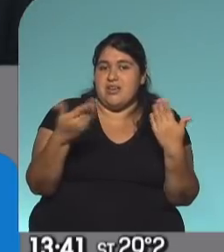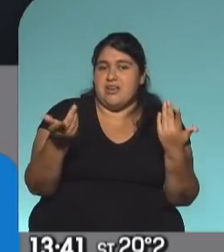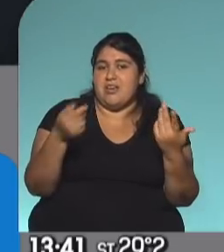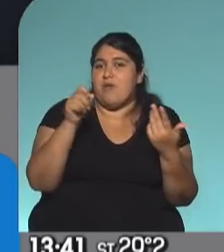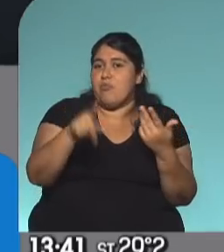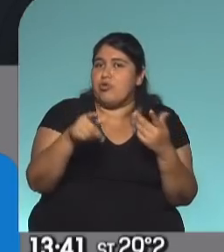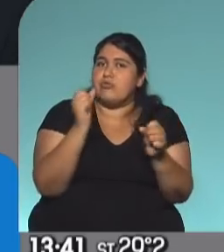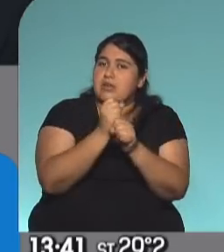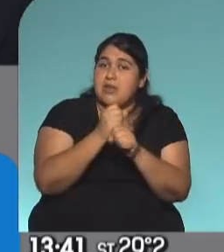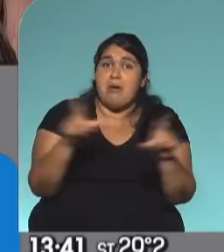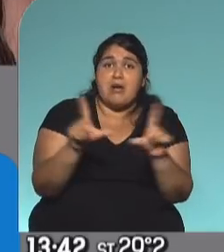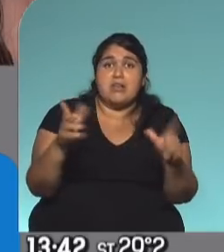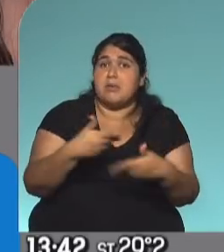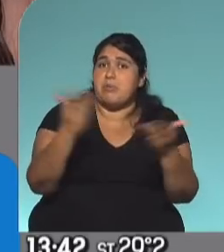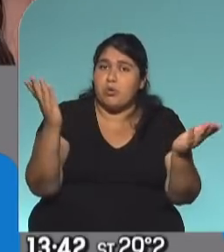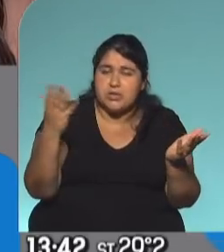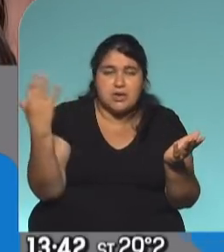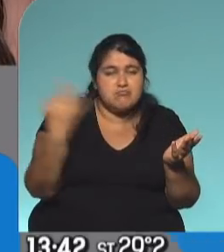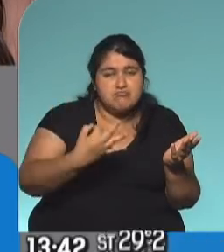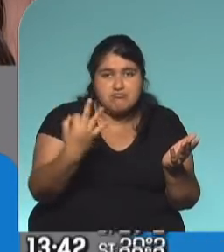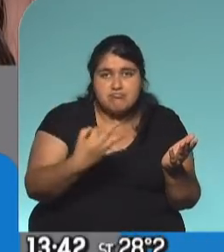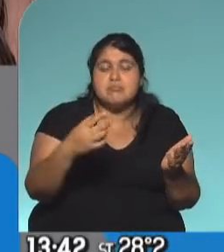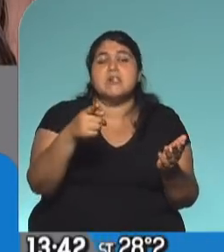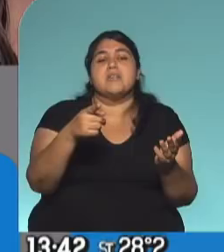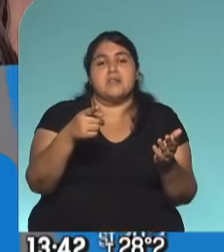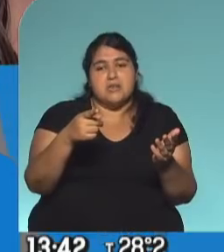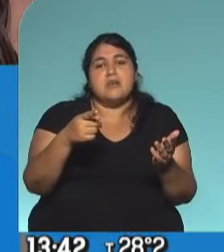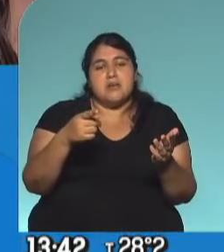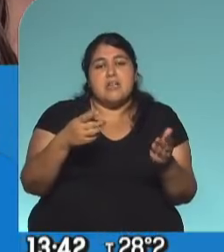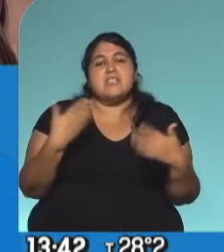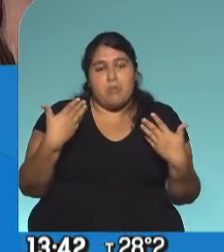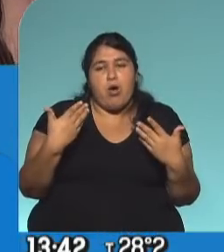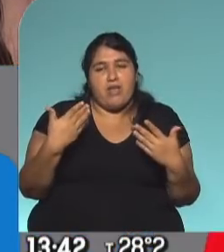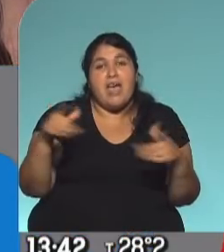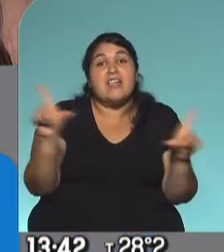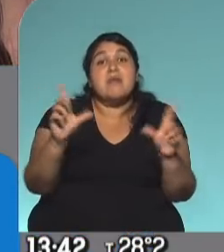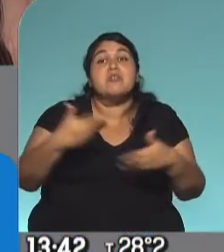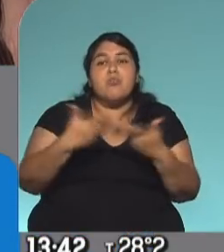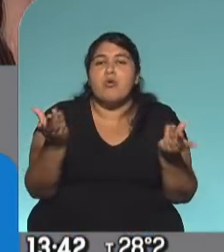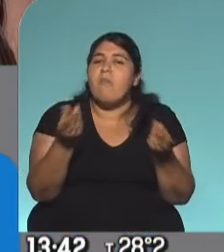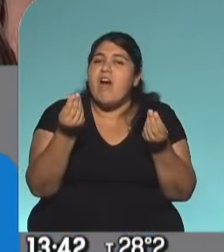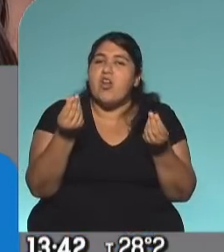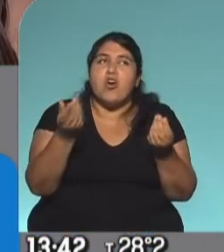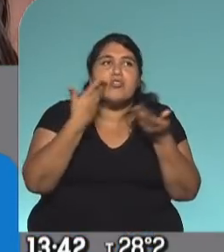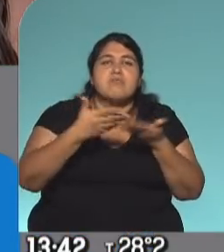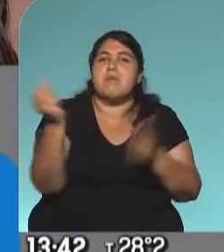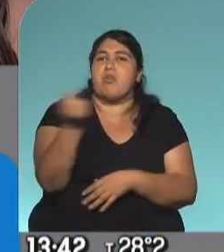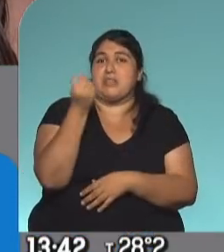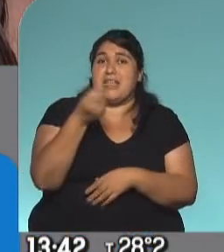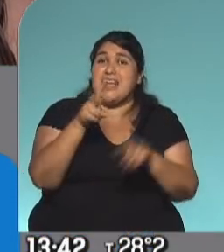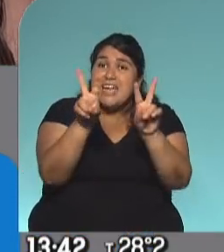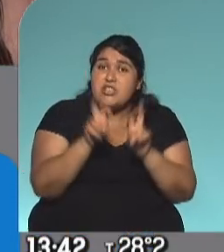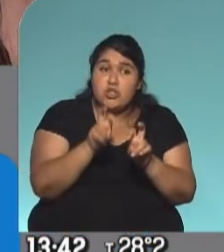lo que hacen en la TV pública y bueno, se ve que se puede y la TV pública tiene un papel importantísimo y tratar estos